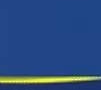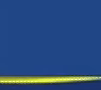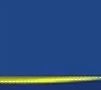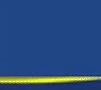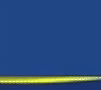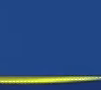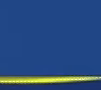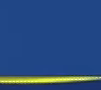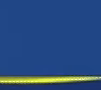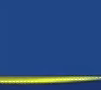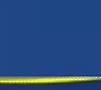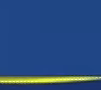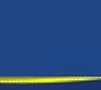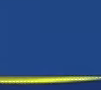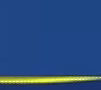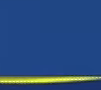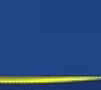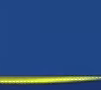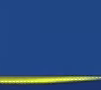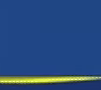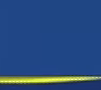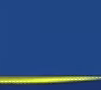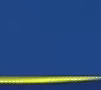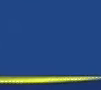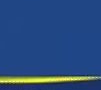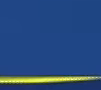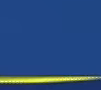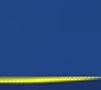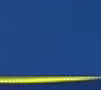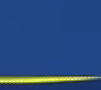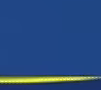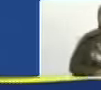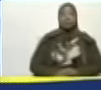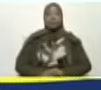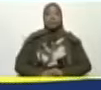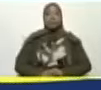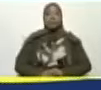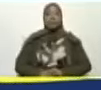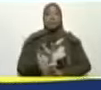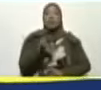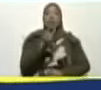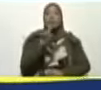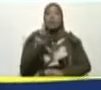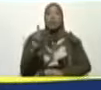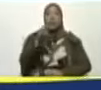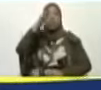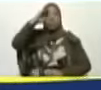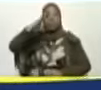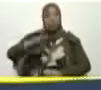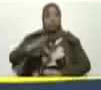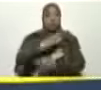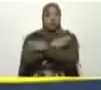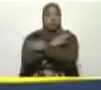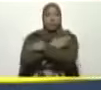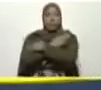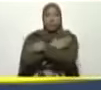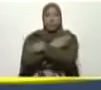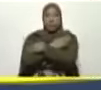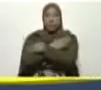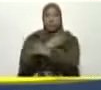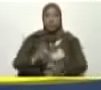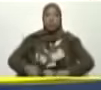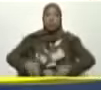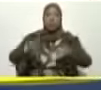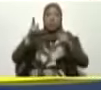21 coroneles y capitanes de navío. Felicitaciones. Autorizado el